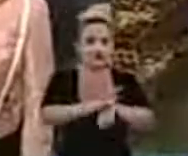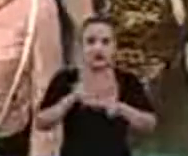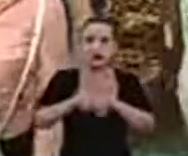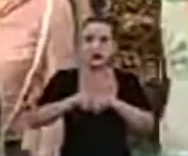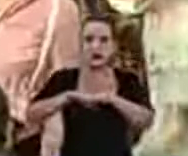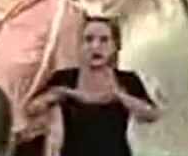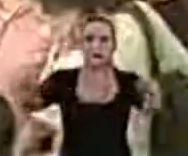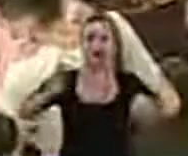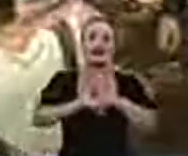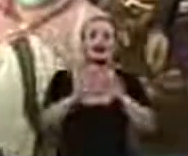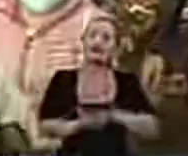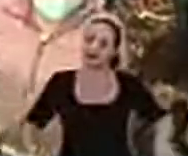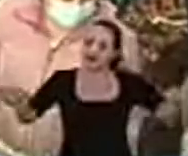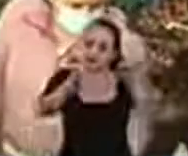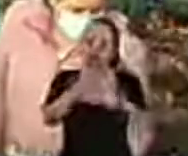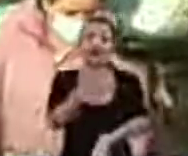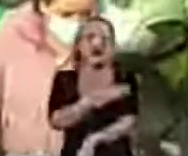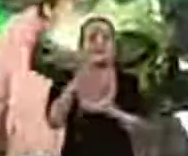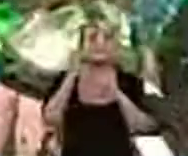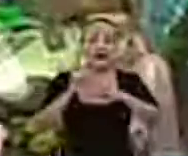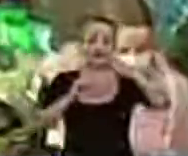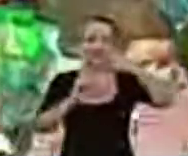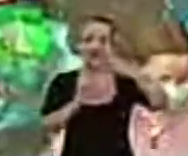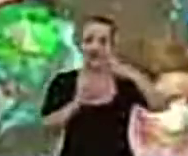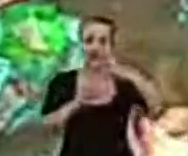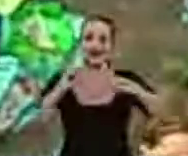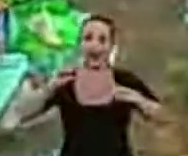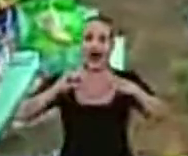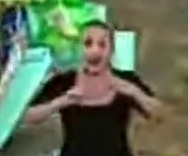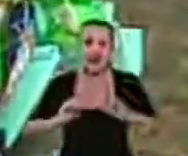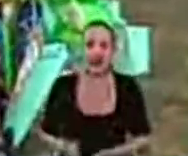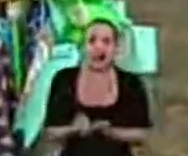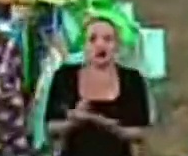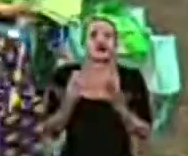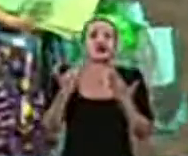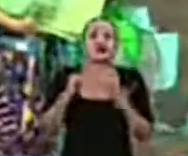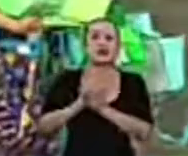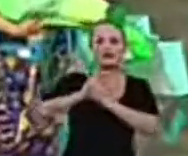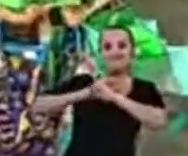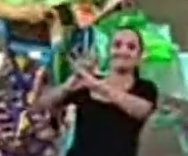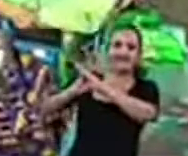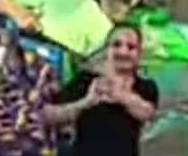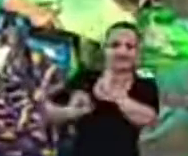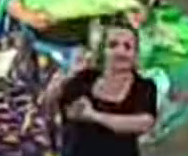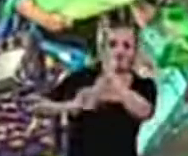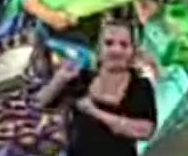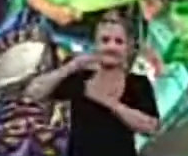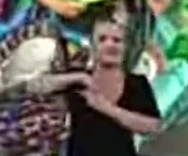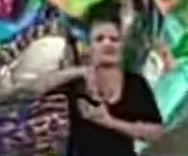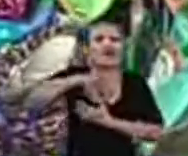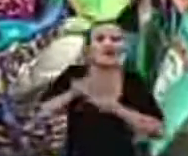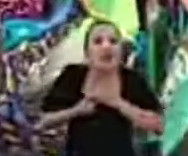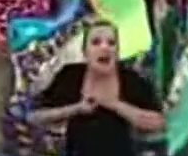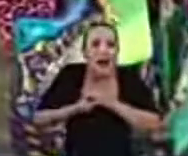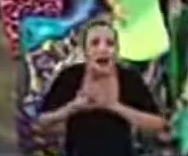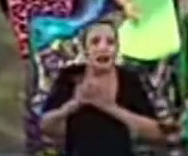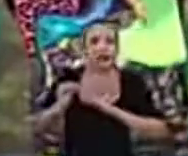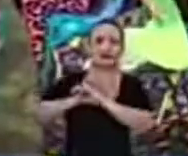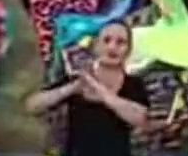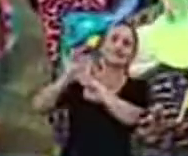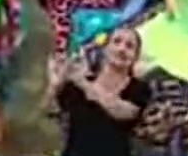vacunación y especialmente la dosis de refuerzo, que aumenta la respuesta de anticuerpos y la respuesta celular y protege incluso contra